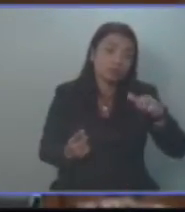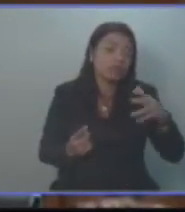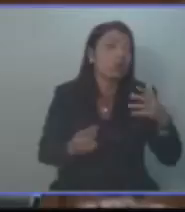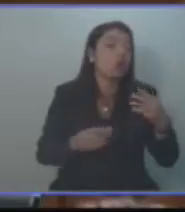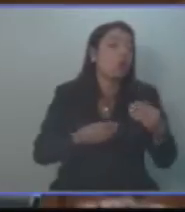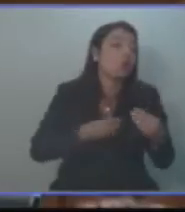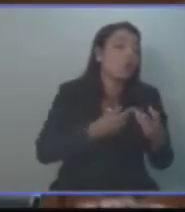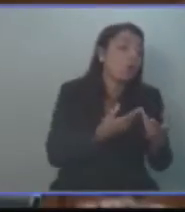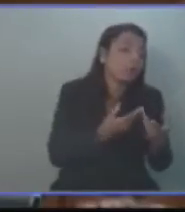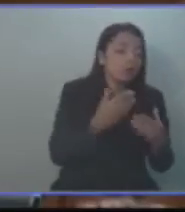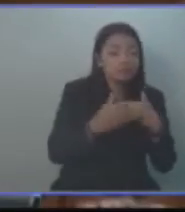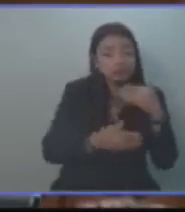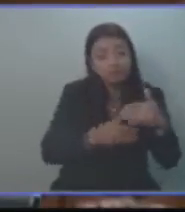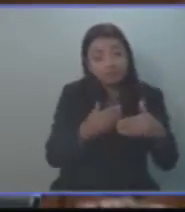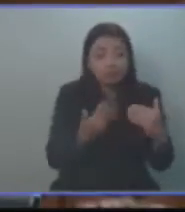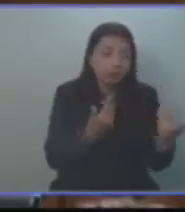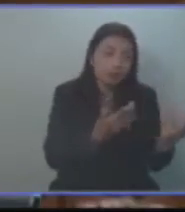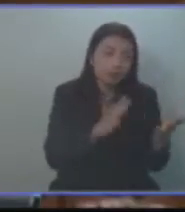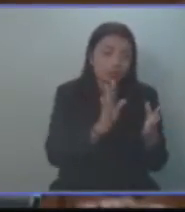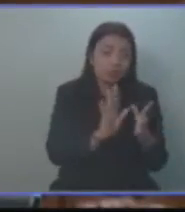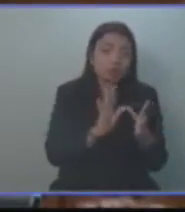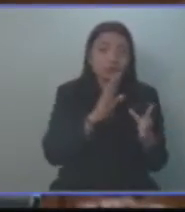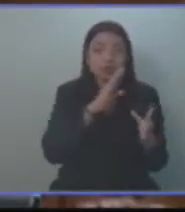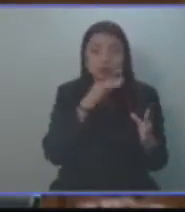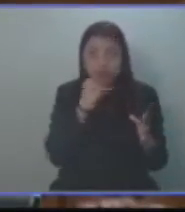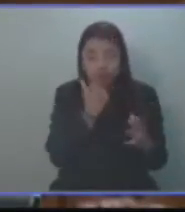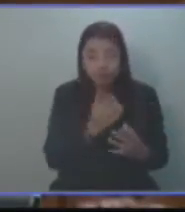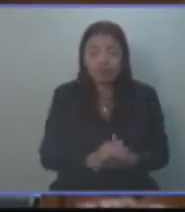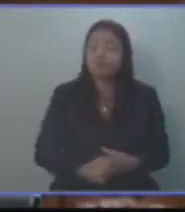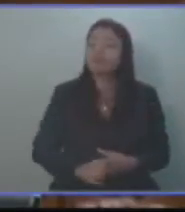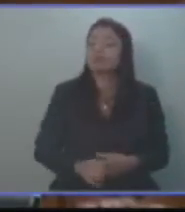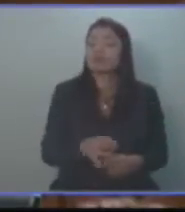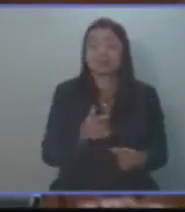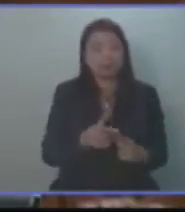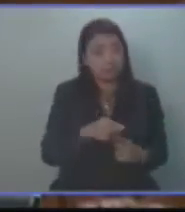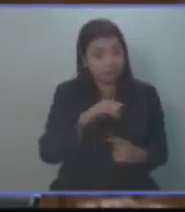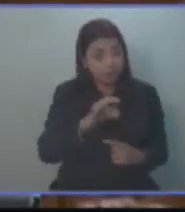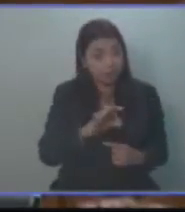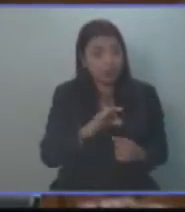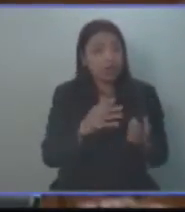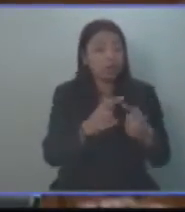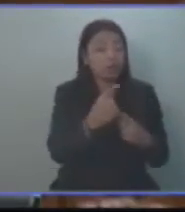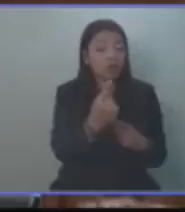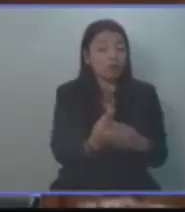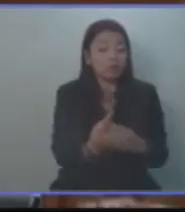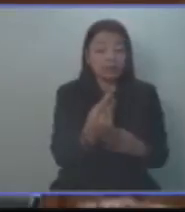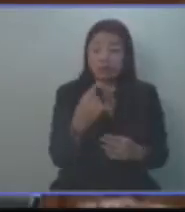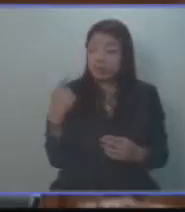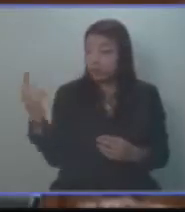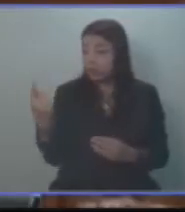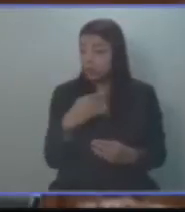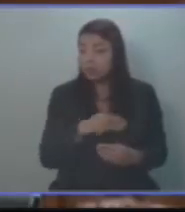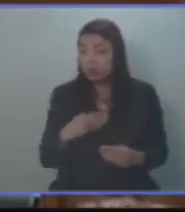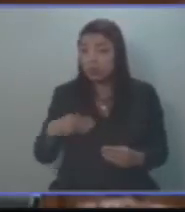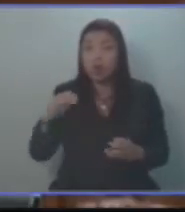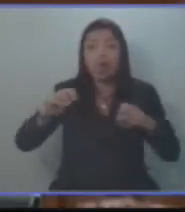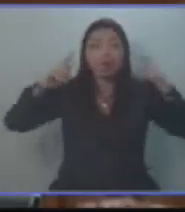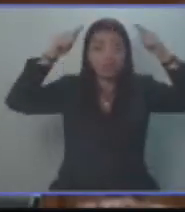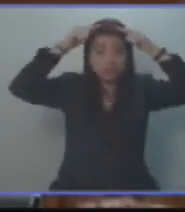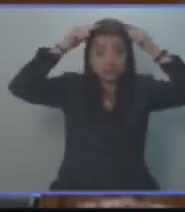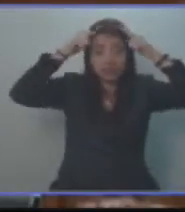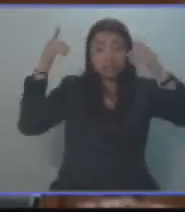evolución y pronóstico. S, responder oportunamente al llamado del personal médico o paramédico